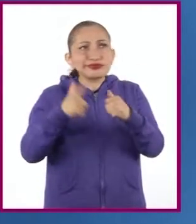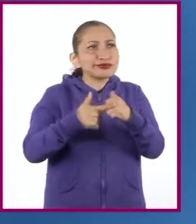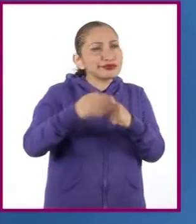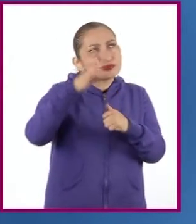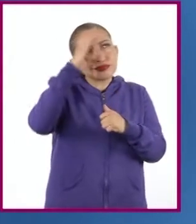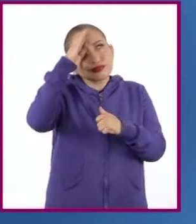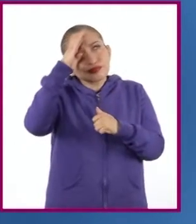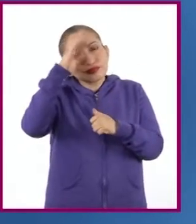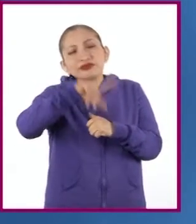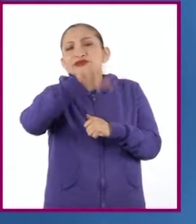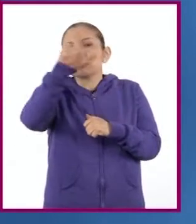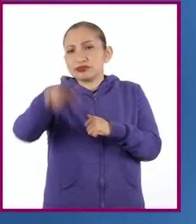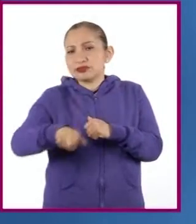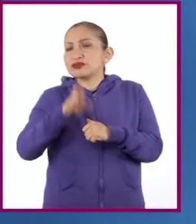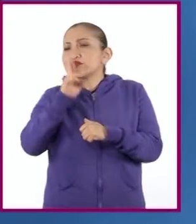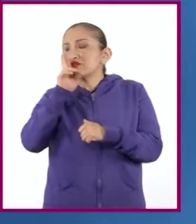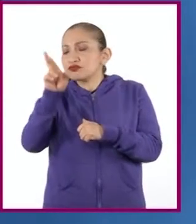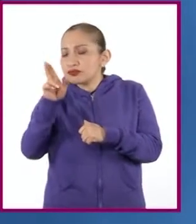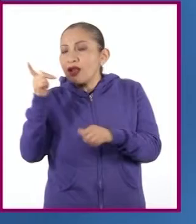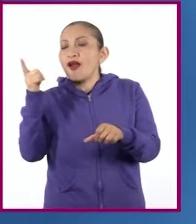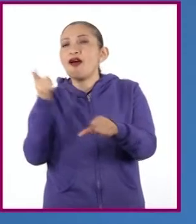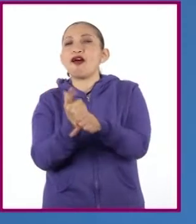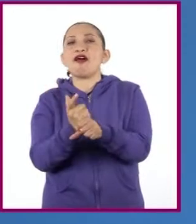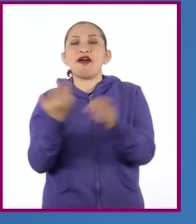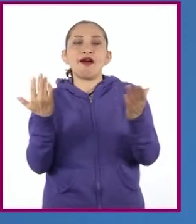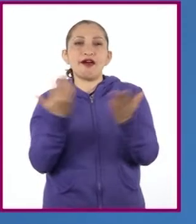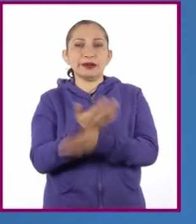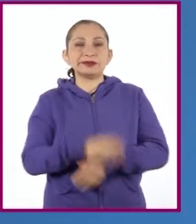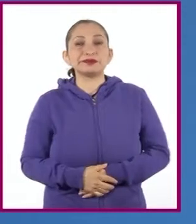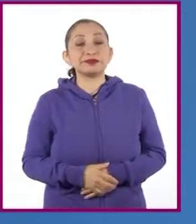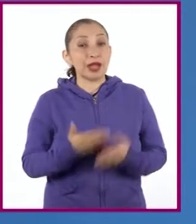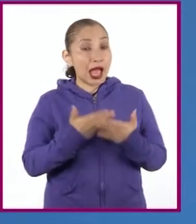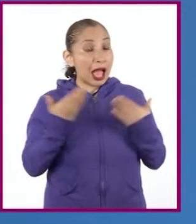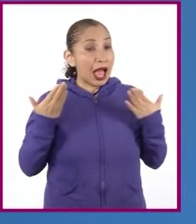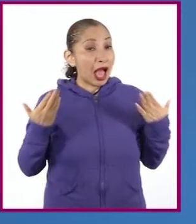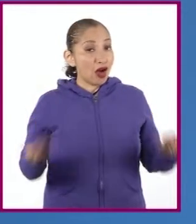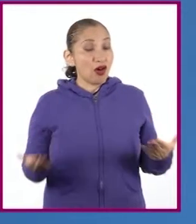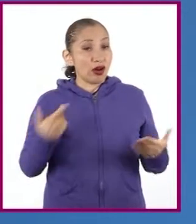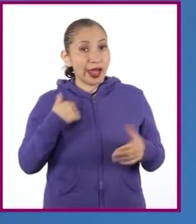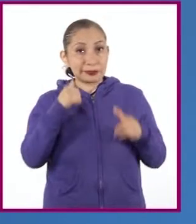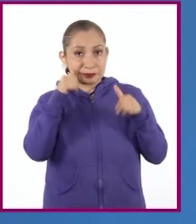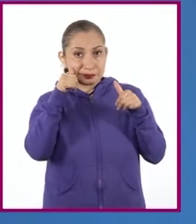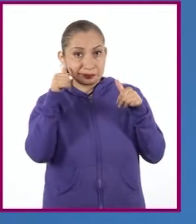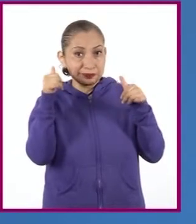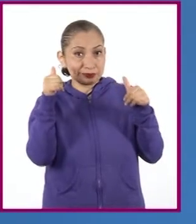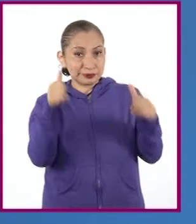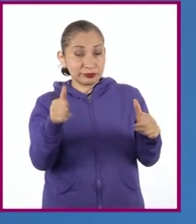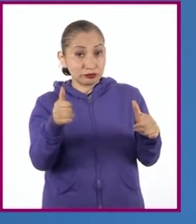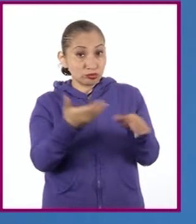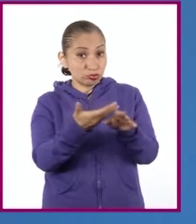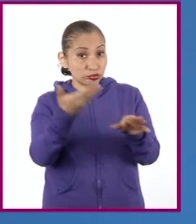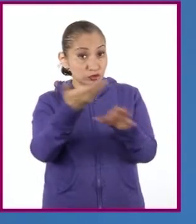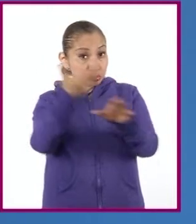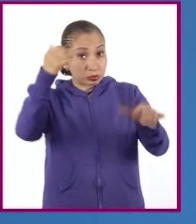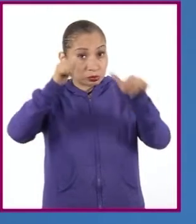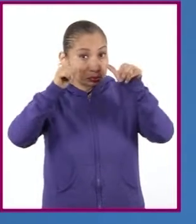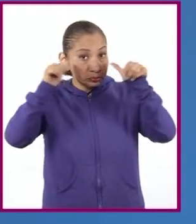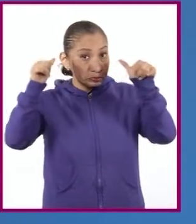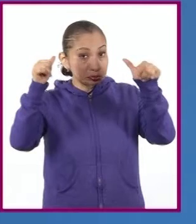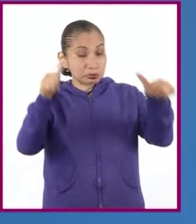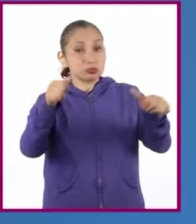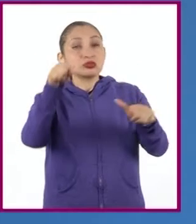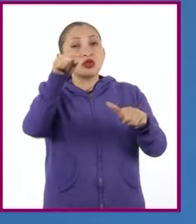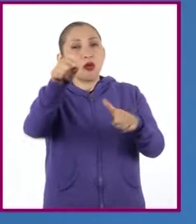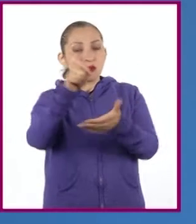puedan despejarlas más adelante. Ha llegado la hora de poner mucha atención, pero mucha atención.